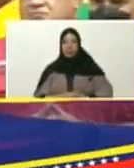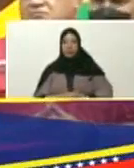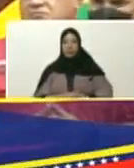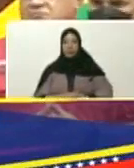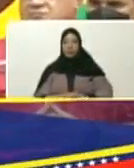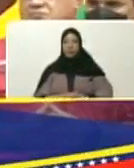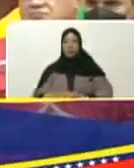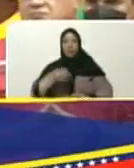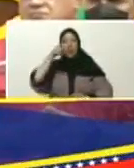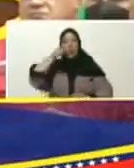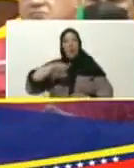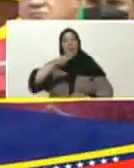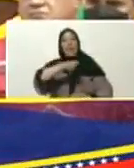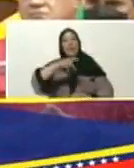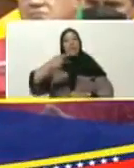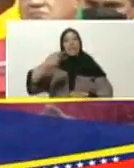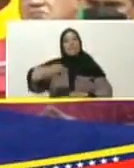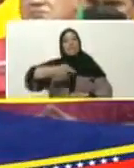Partido de gobierno